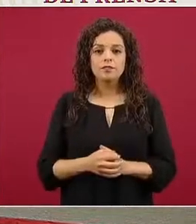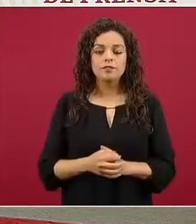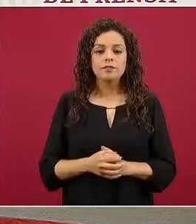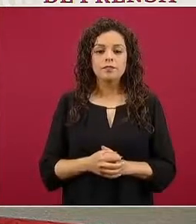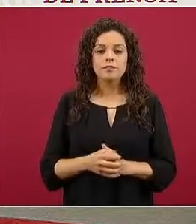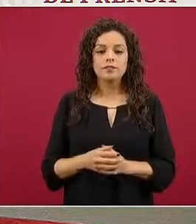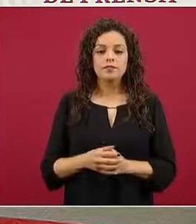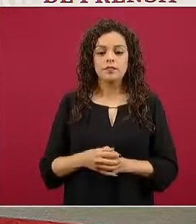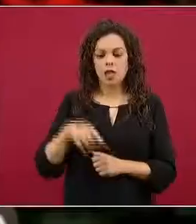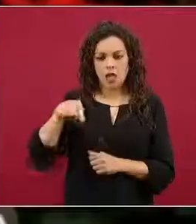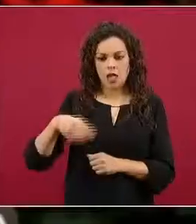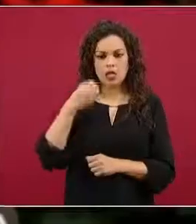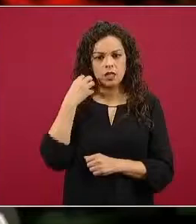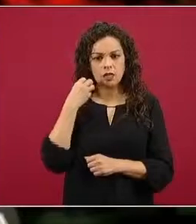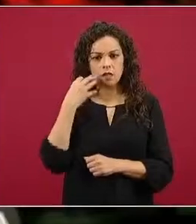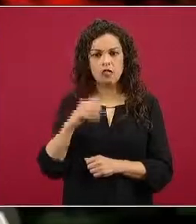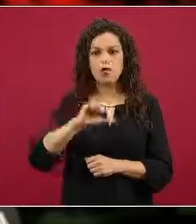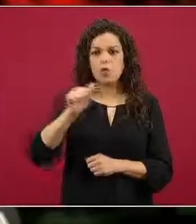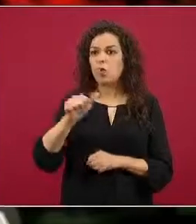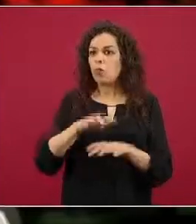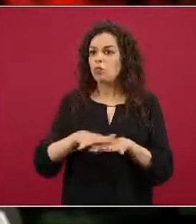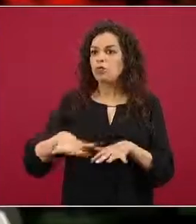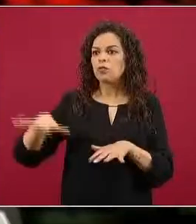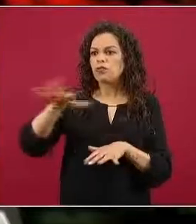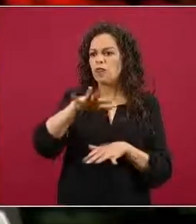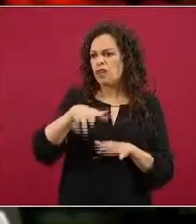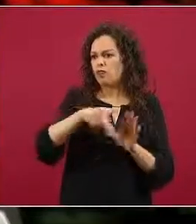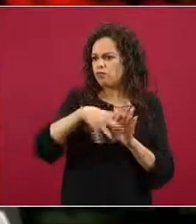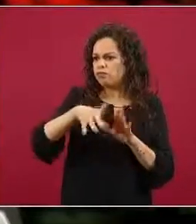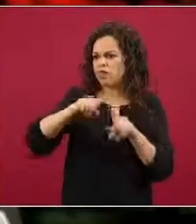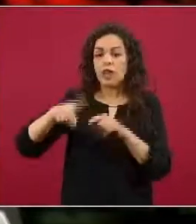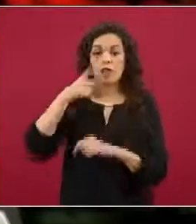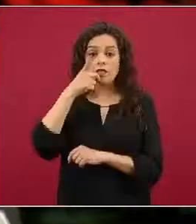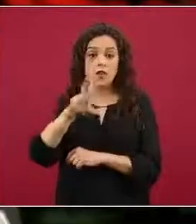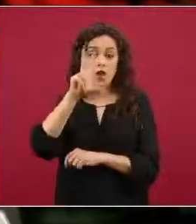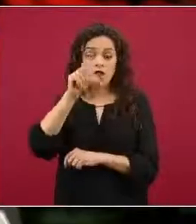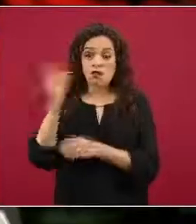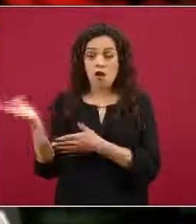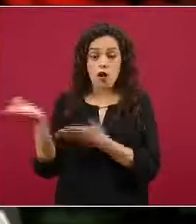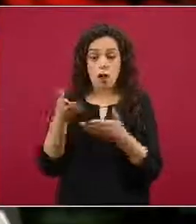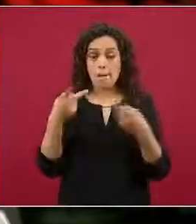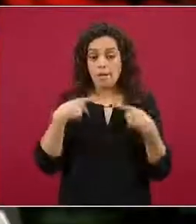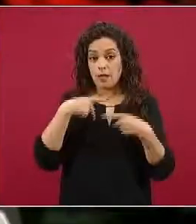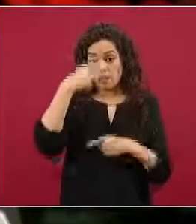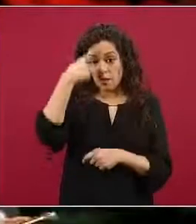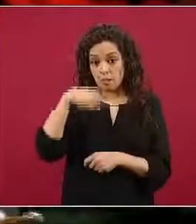conferencia y en otros medios se había dicho que no se llamaba a la población abiertamente a participar en estas pruebas para evitar